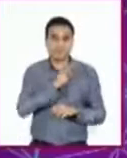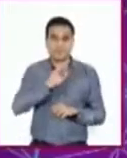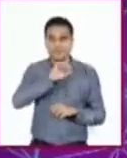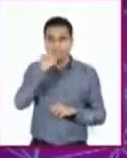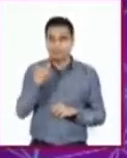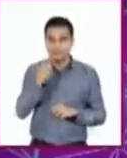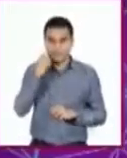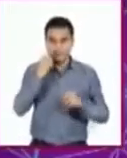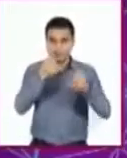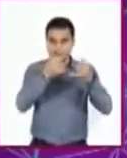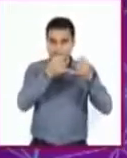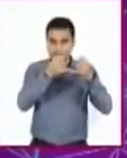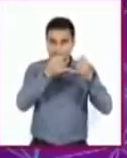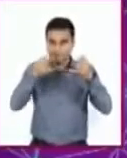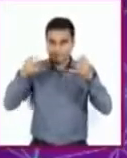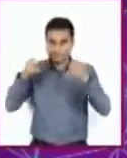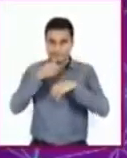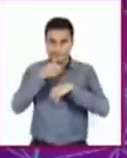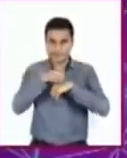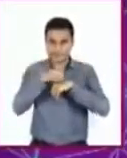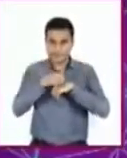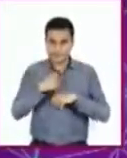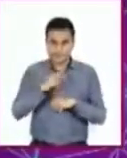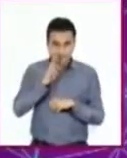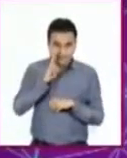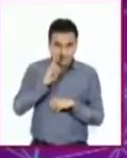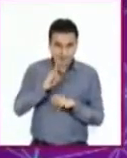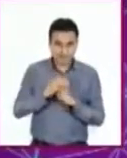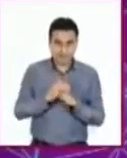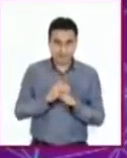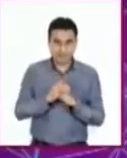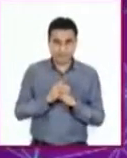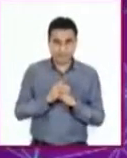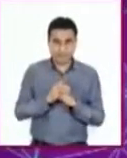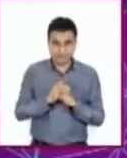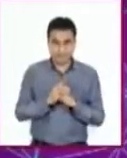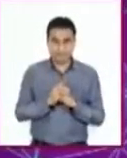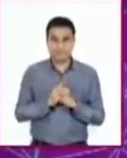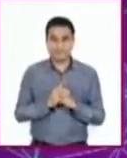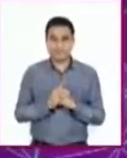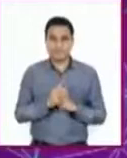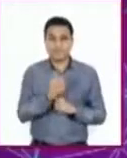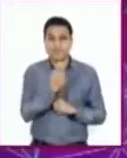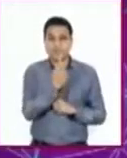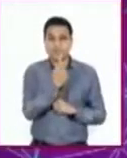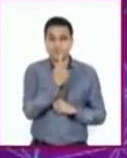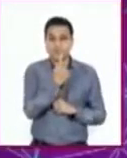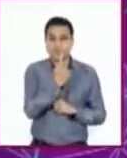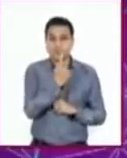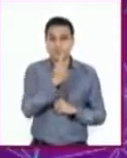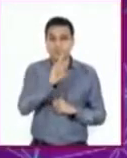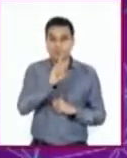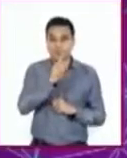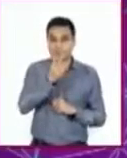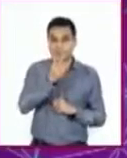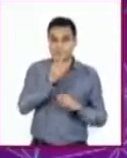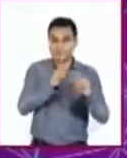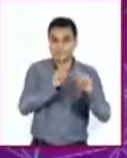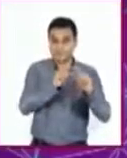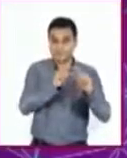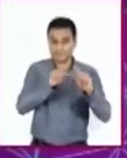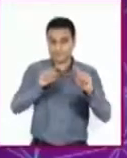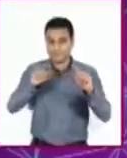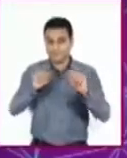una recta numérica. Como pueden ver, para llegar de 1 entero 6 décimos negativo a 2 enteros